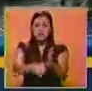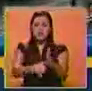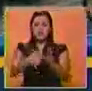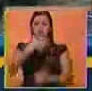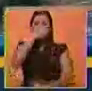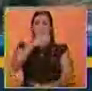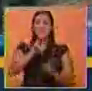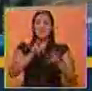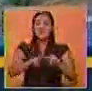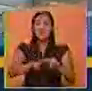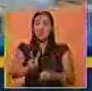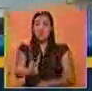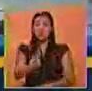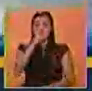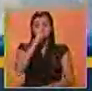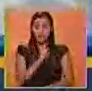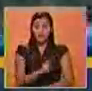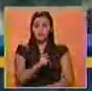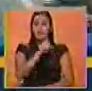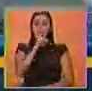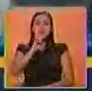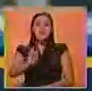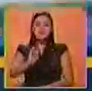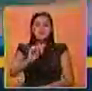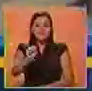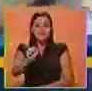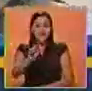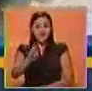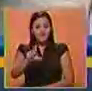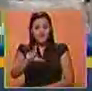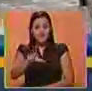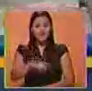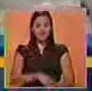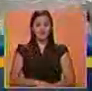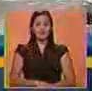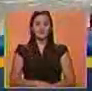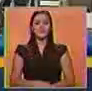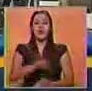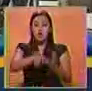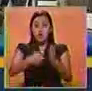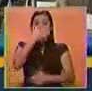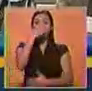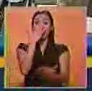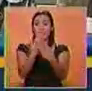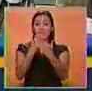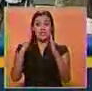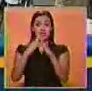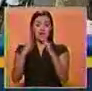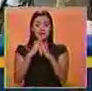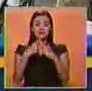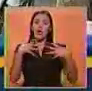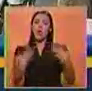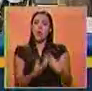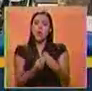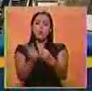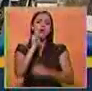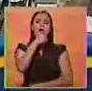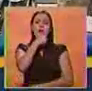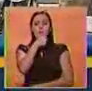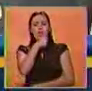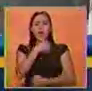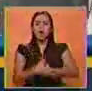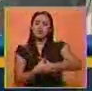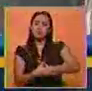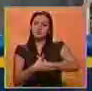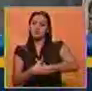de 2 años, identificada como Isabel de Los Ángeles Urdaneta Pérez, plagiada frente a su casa cuando estaba en compañía de su abuela y llevada